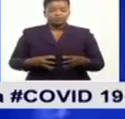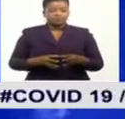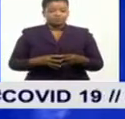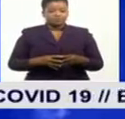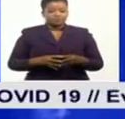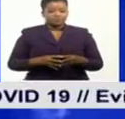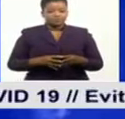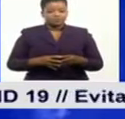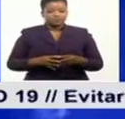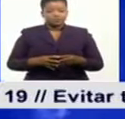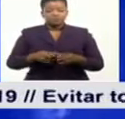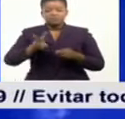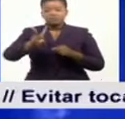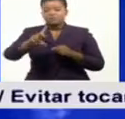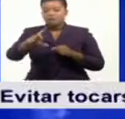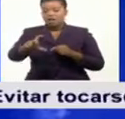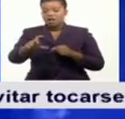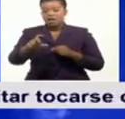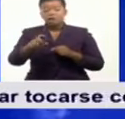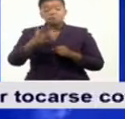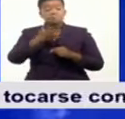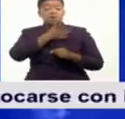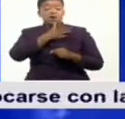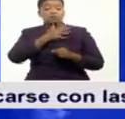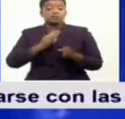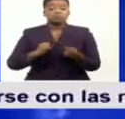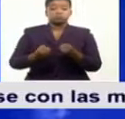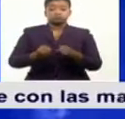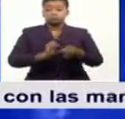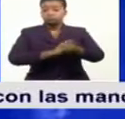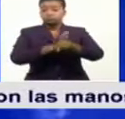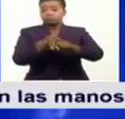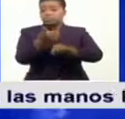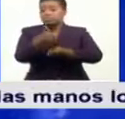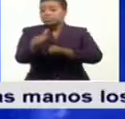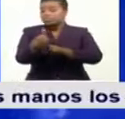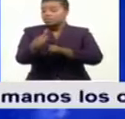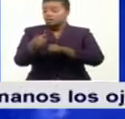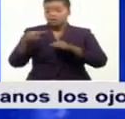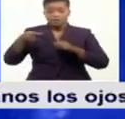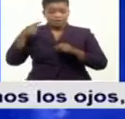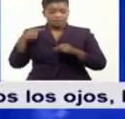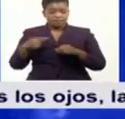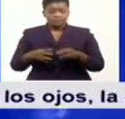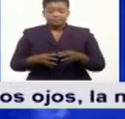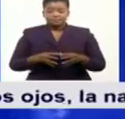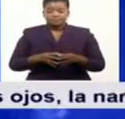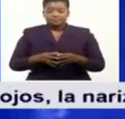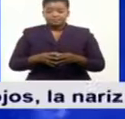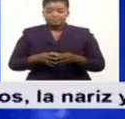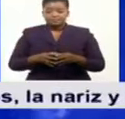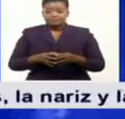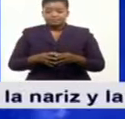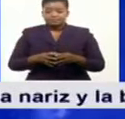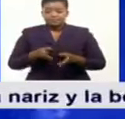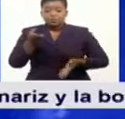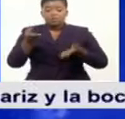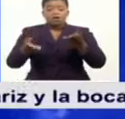Villa Clara manteniendo control de la pandemia, 10 casos autóctonos ayer, 7 menos que el día